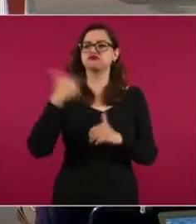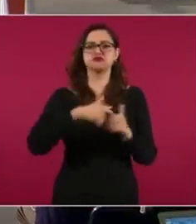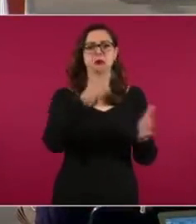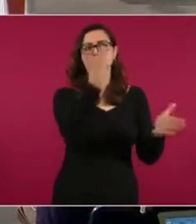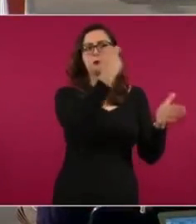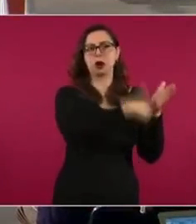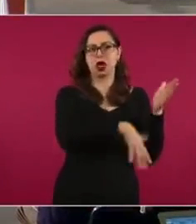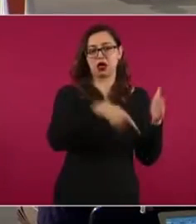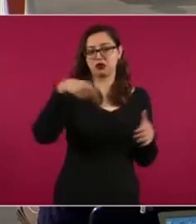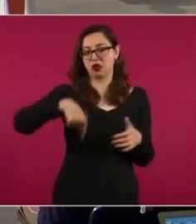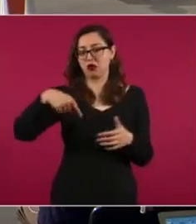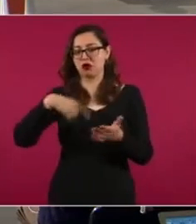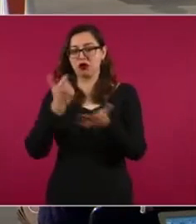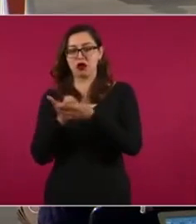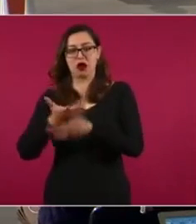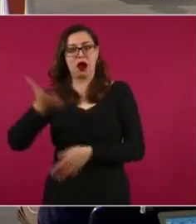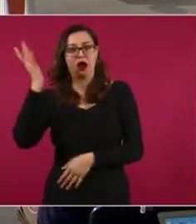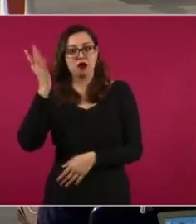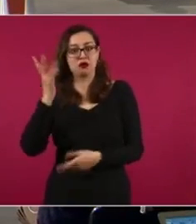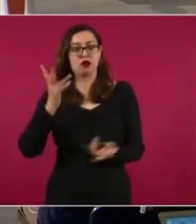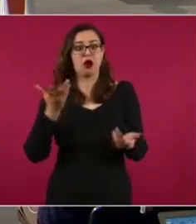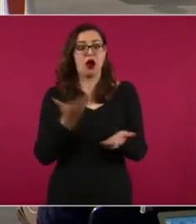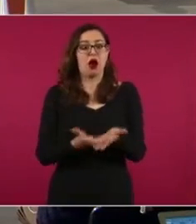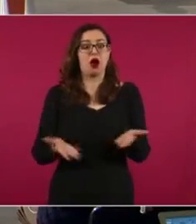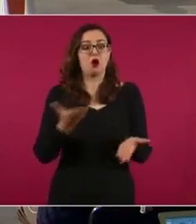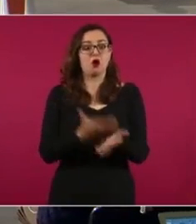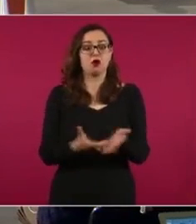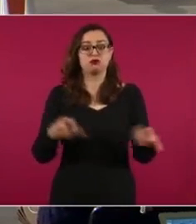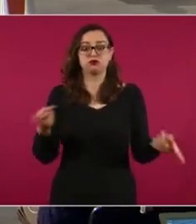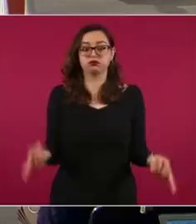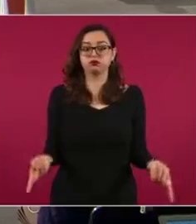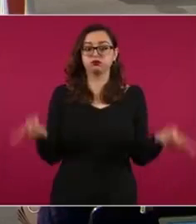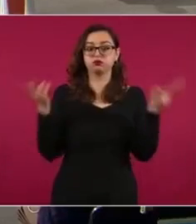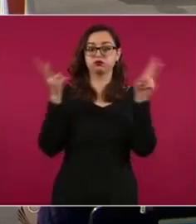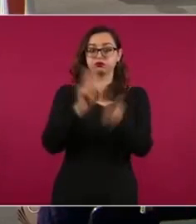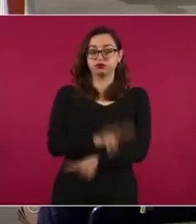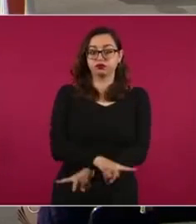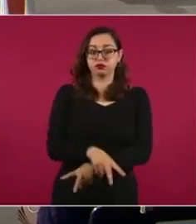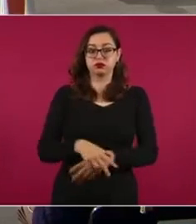estuviese más barata en México que en Estados Unidos.